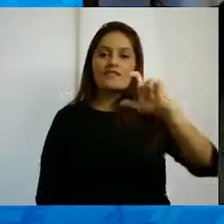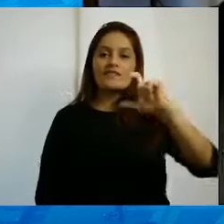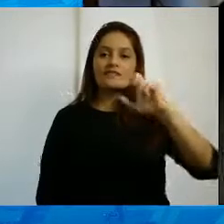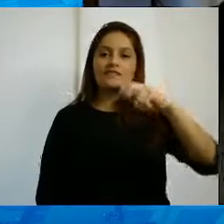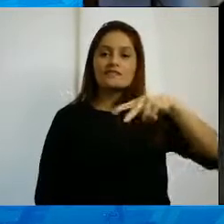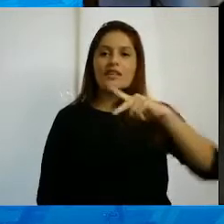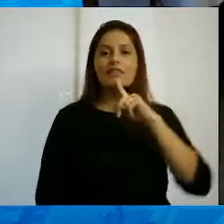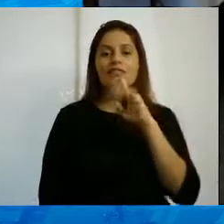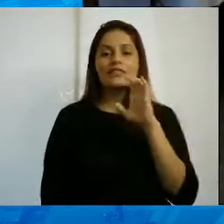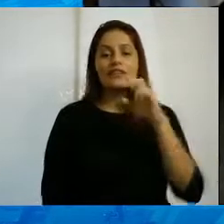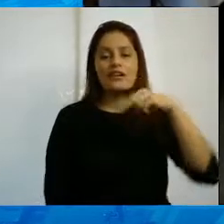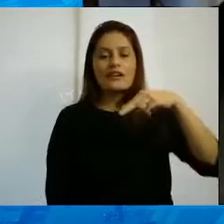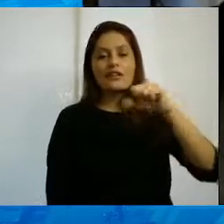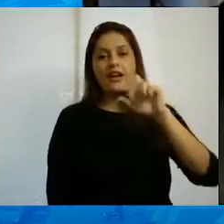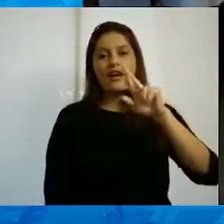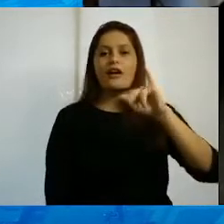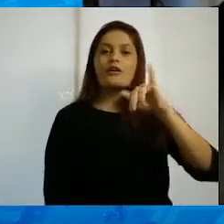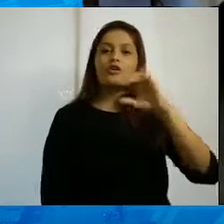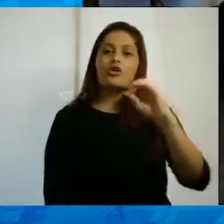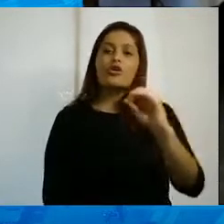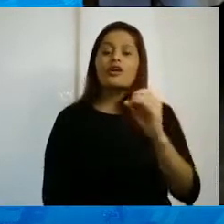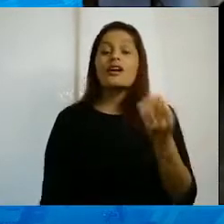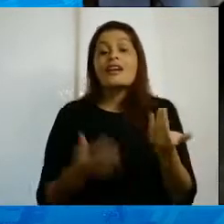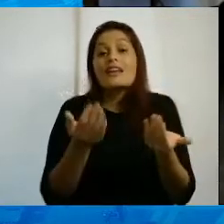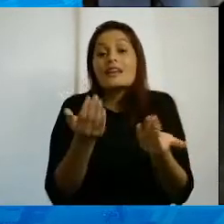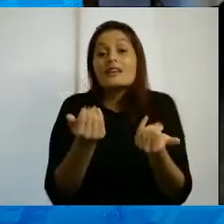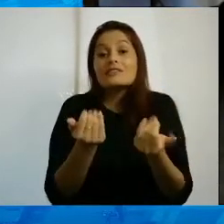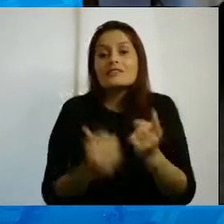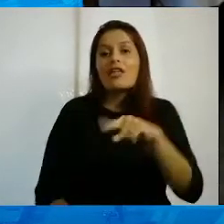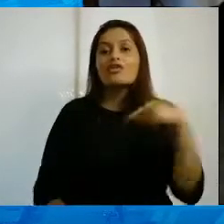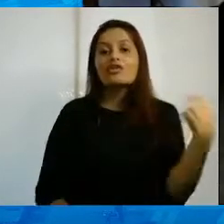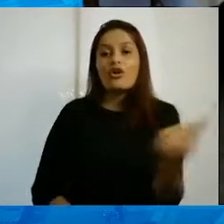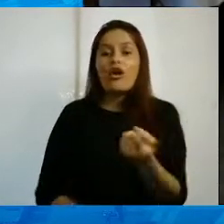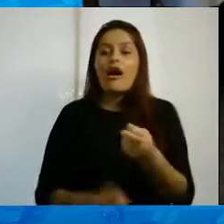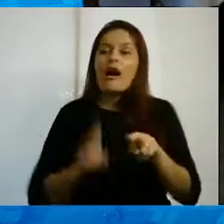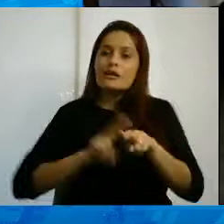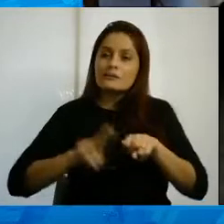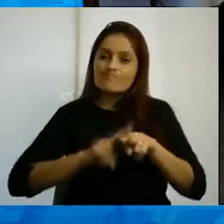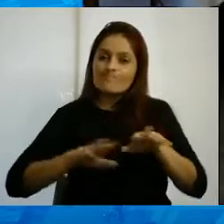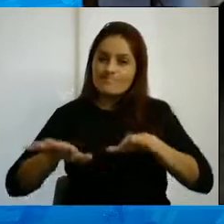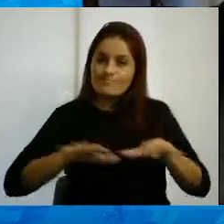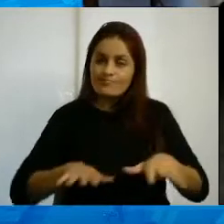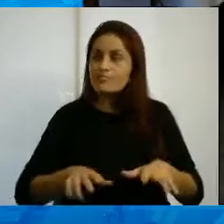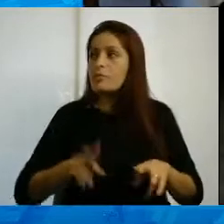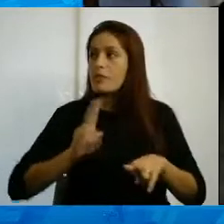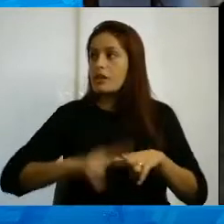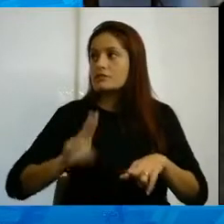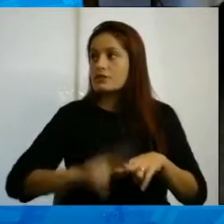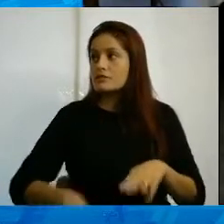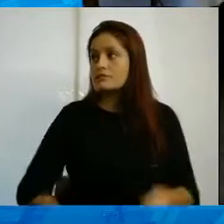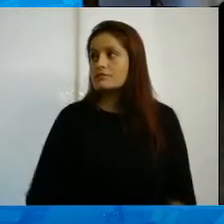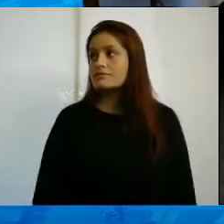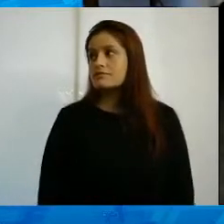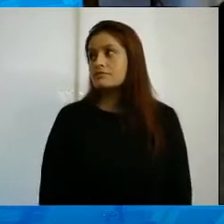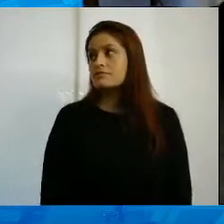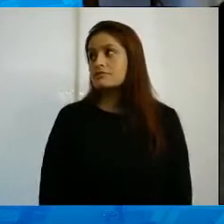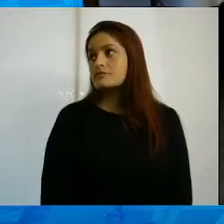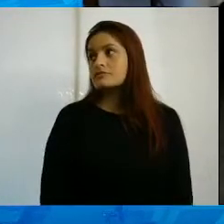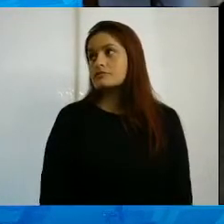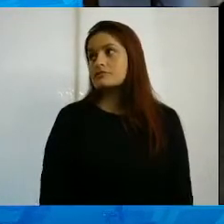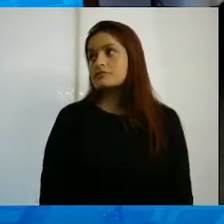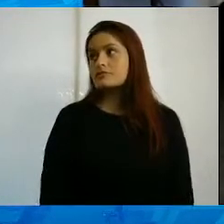y que necesita de todo oídos y de gestión para poder ir a favor de nuestros alumnos.